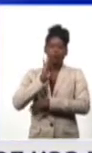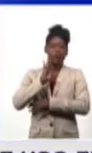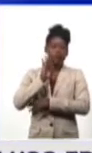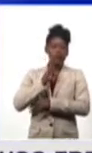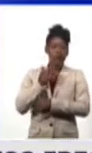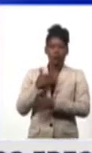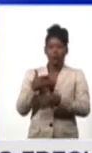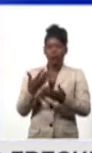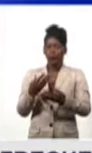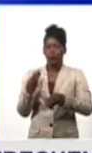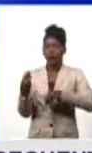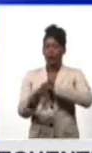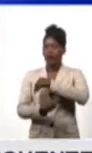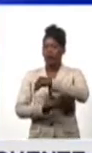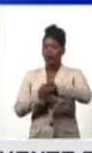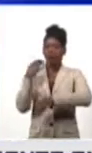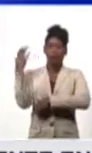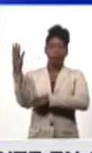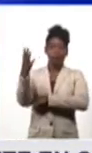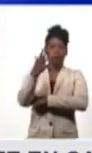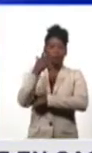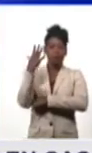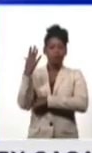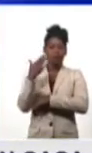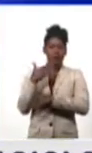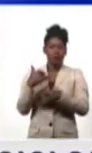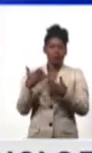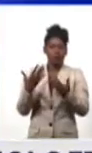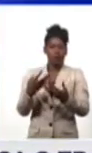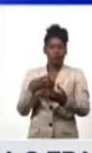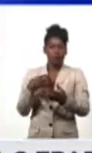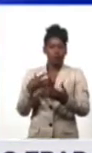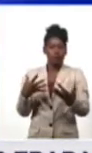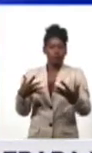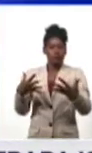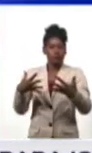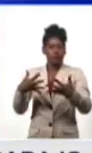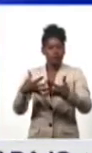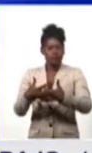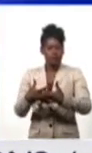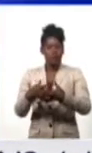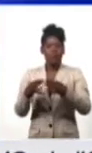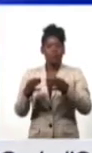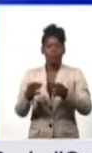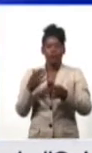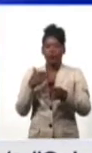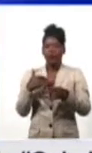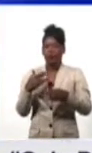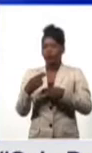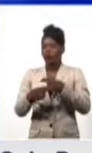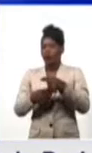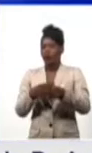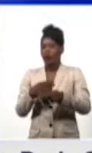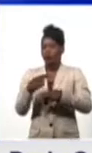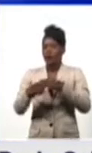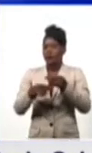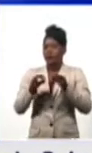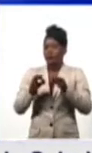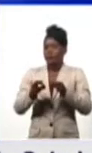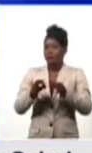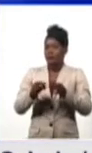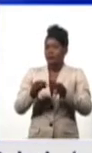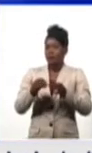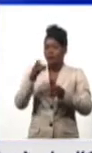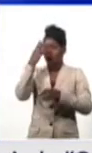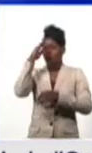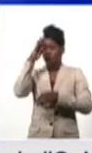cambio climático, del concepto como tal de biodiversidad. Ahora, ¿cuáles son las acciones que desarrolla el país para la diversidad, para la